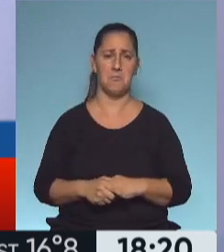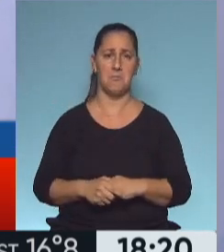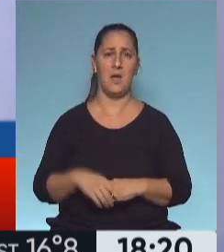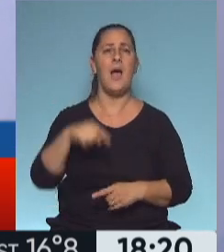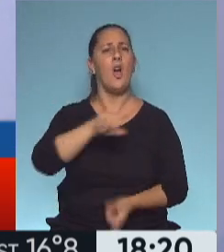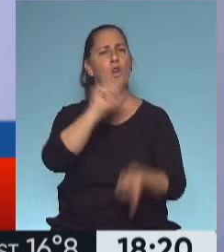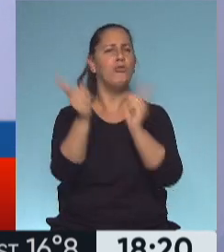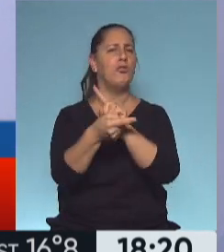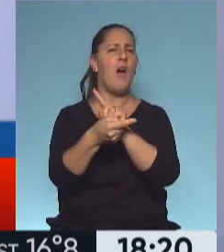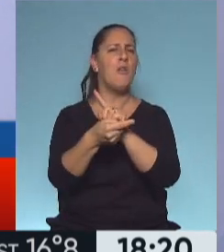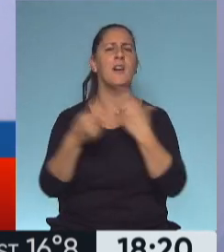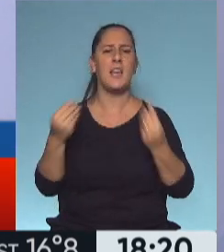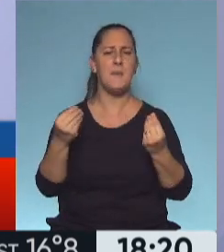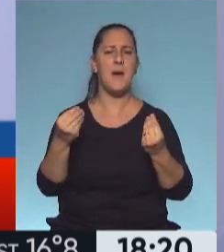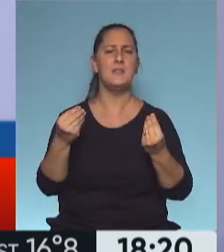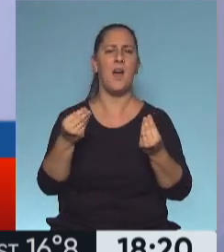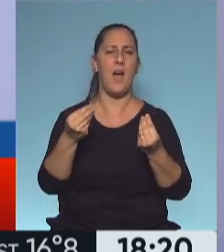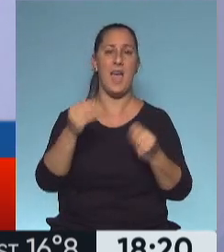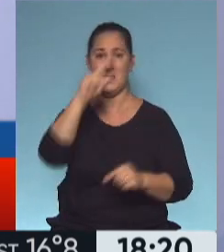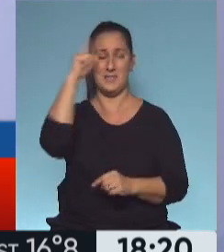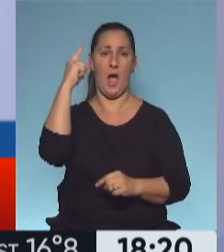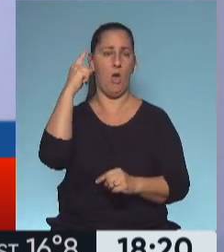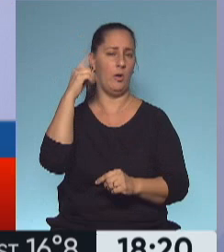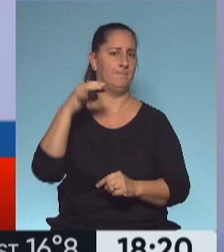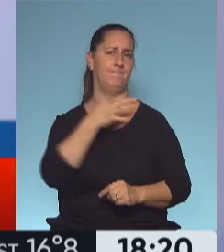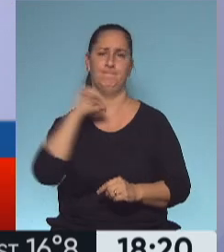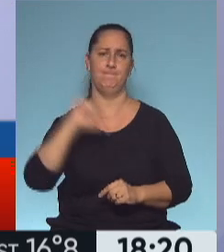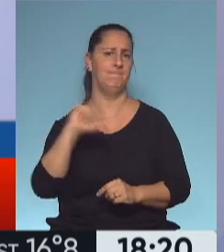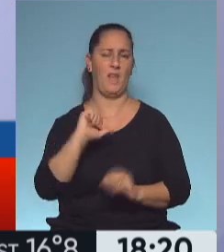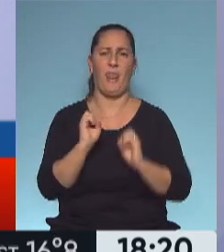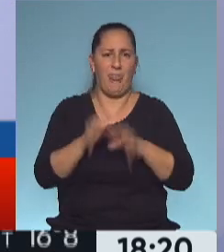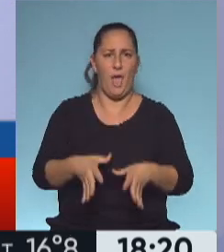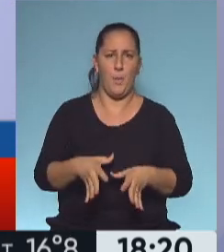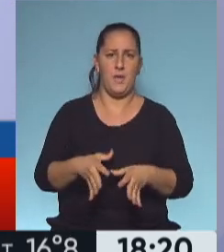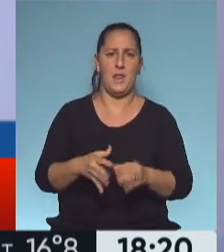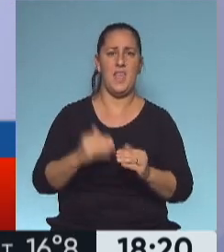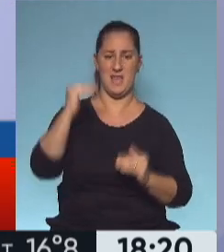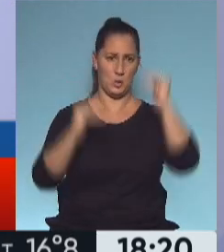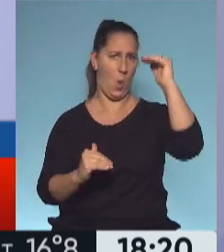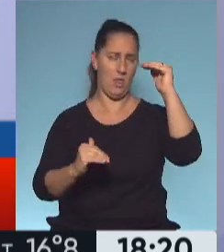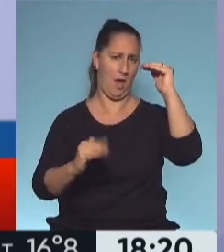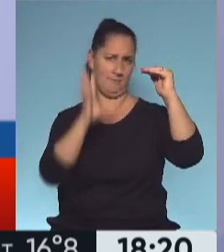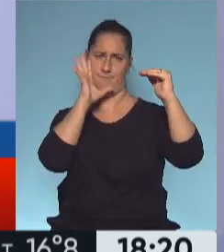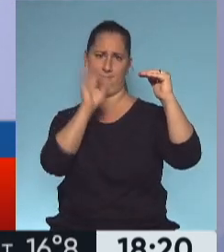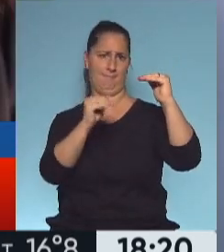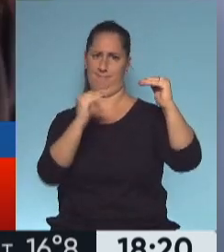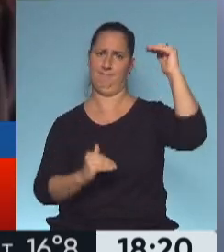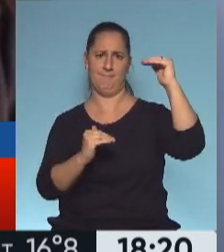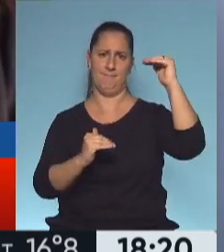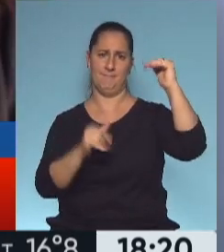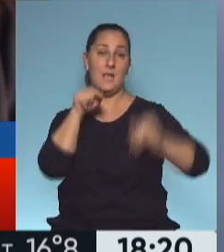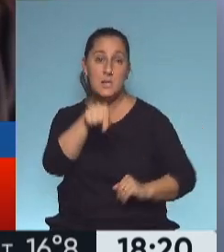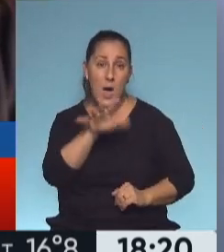lo que ocurre es que se debilita al Estado y que aumenta la desigualdad. Eso mismo es lo que ocurre en